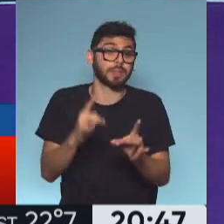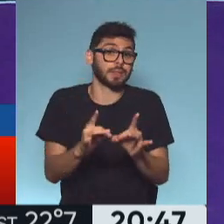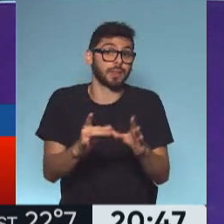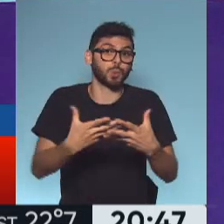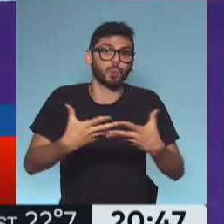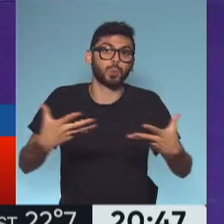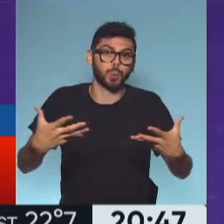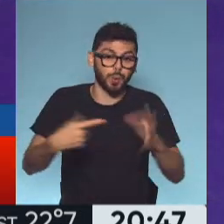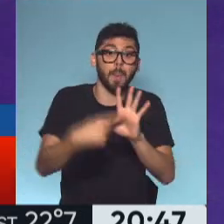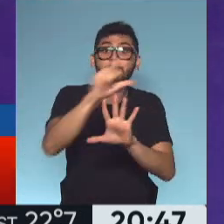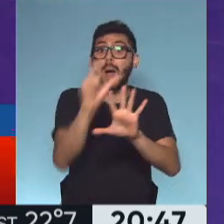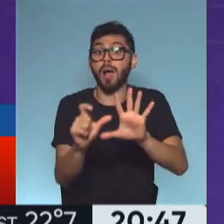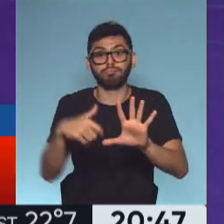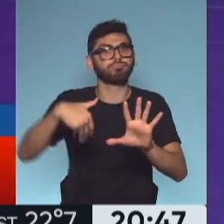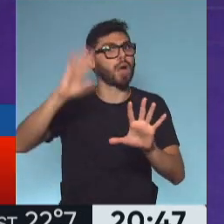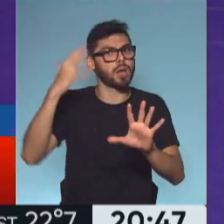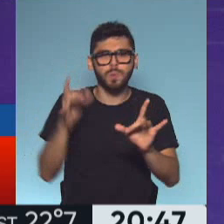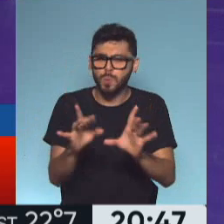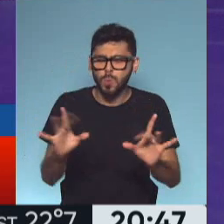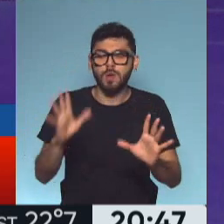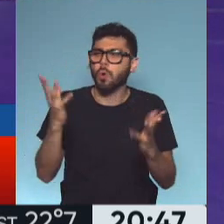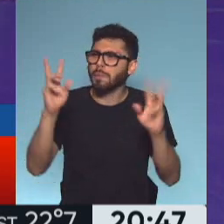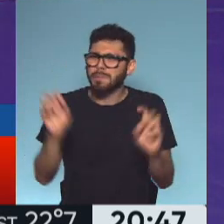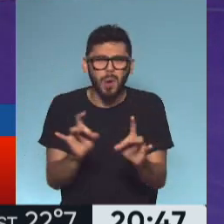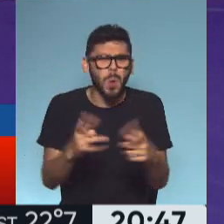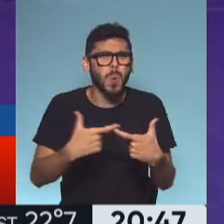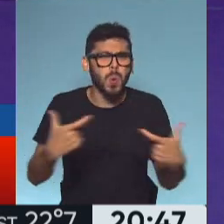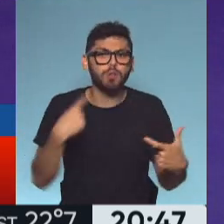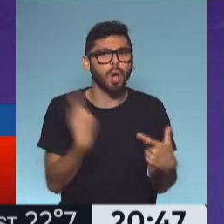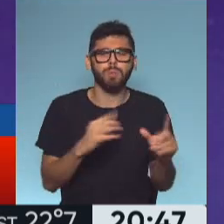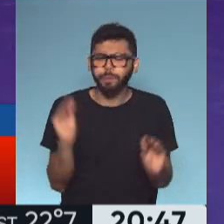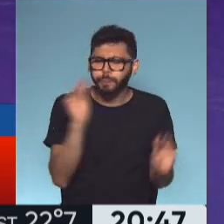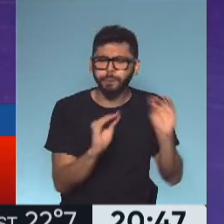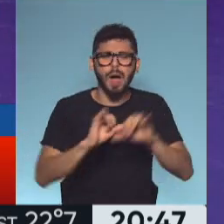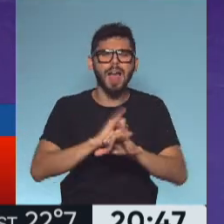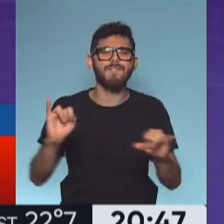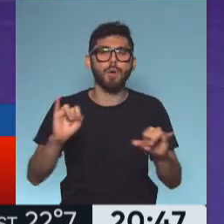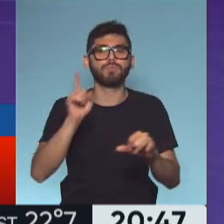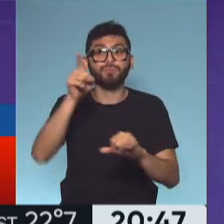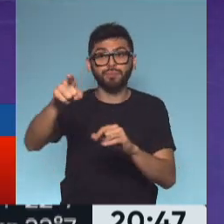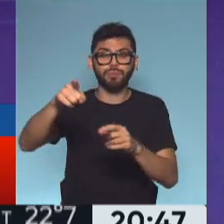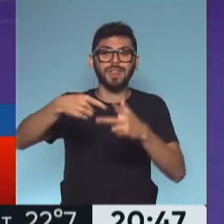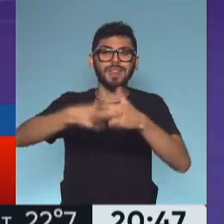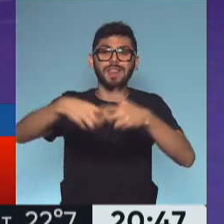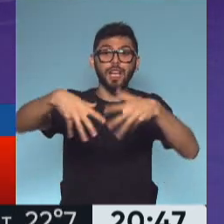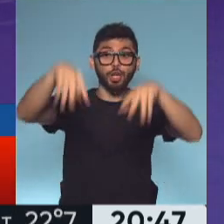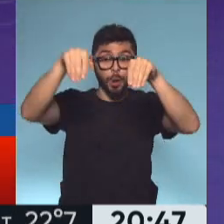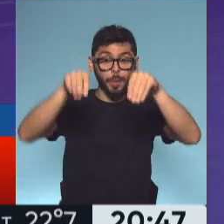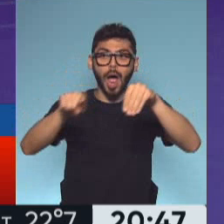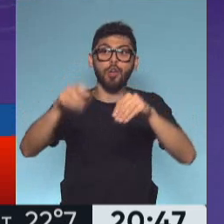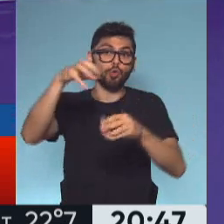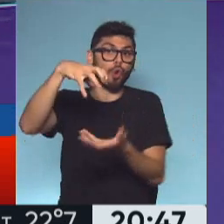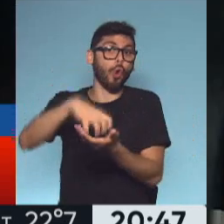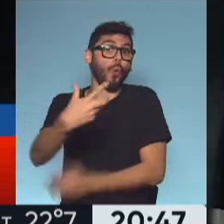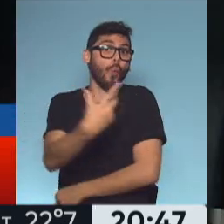propósito de esto y en hablando de suba de contagios, hicimos un informe, estuvimos en Tecnópolis, en donde hay un centro de